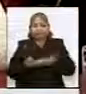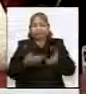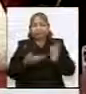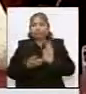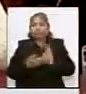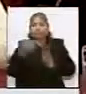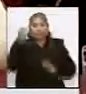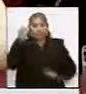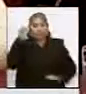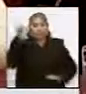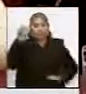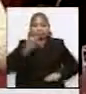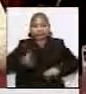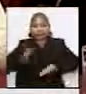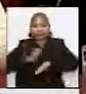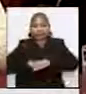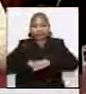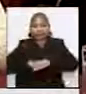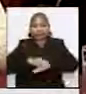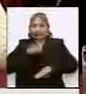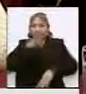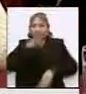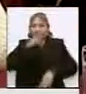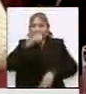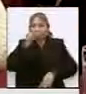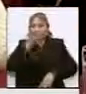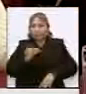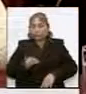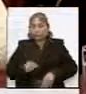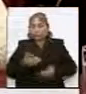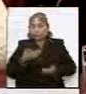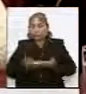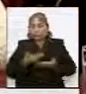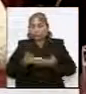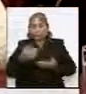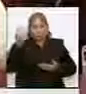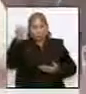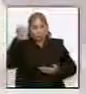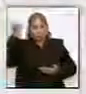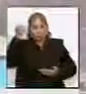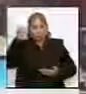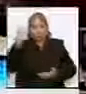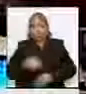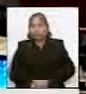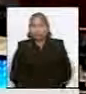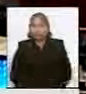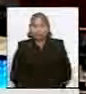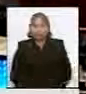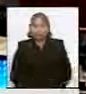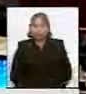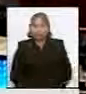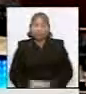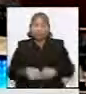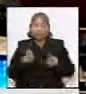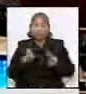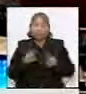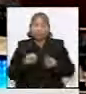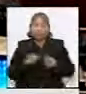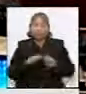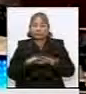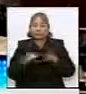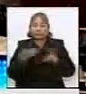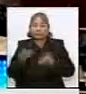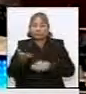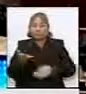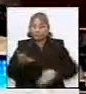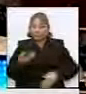las ideas, sobre todo de una mujer, con argumentos e ideas. En la mesa principal estuvieron invitadas